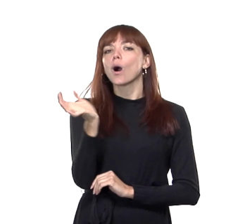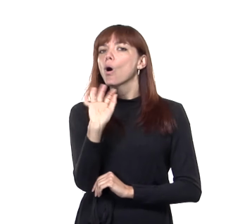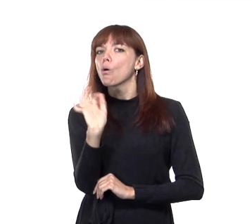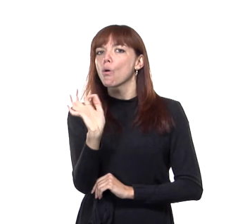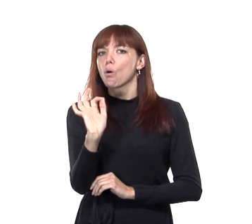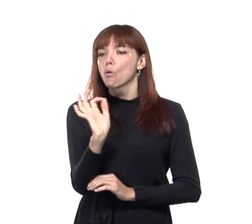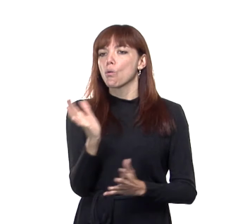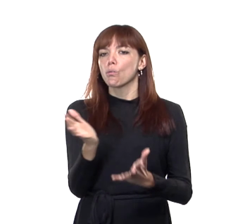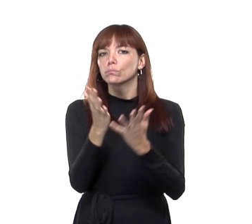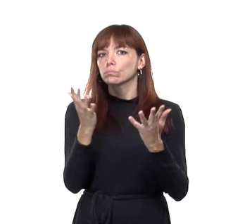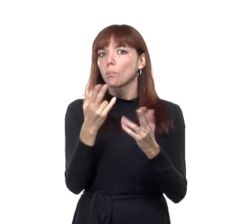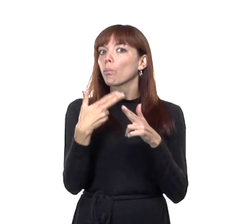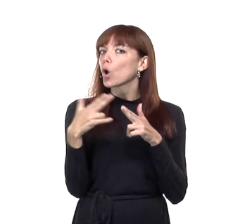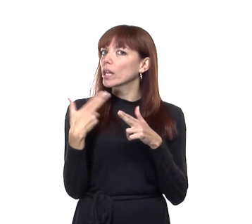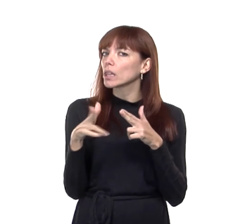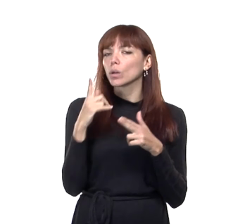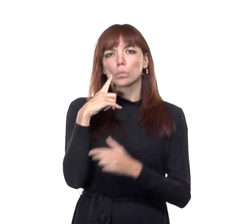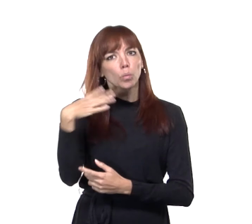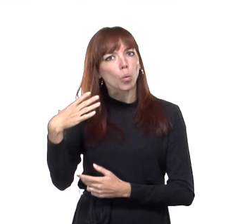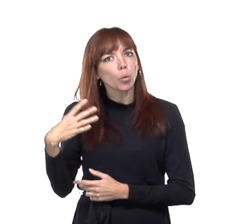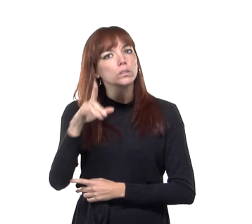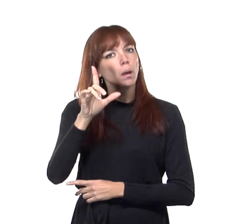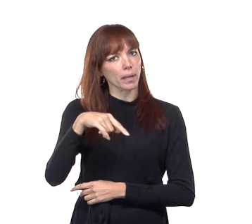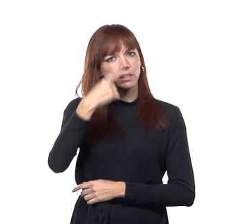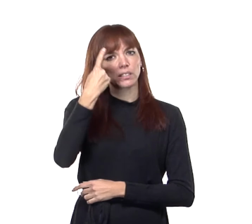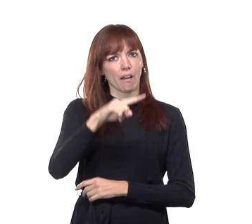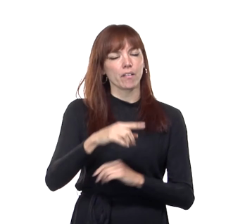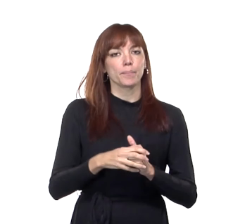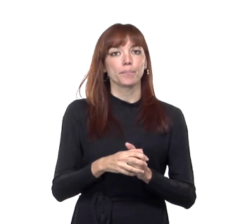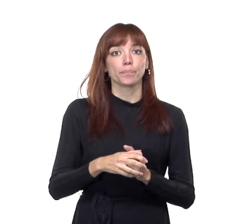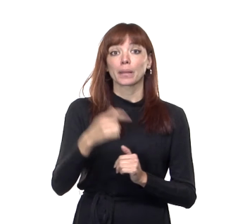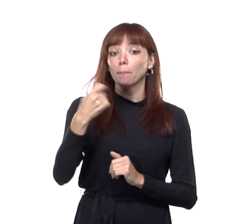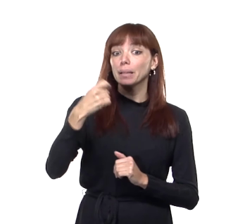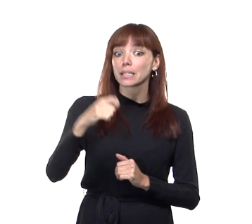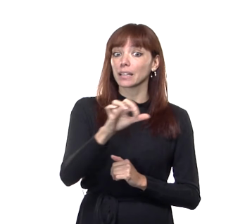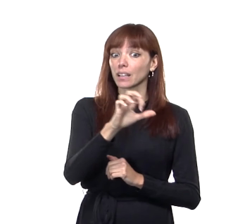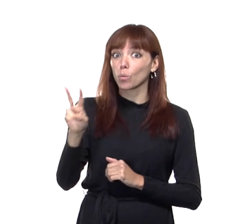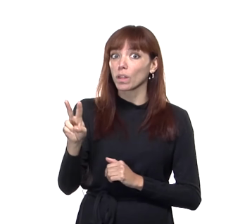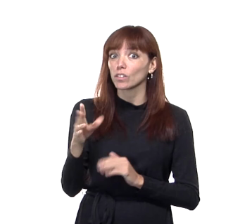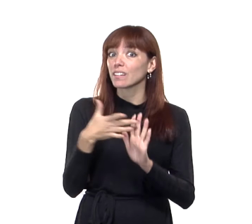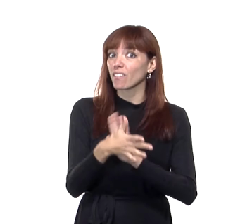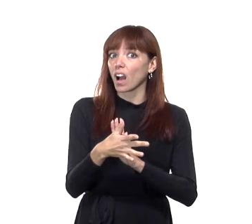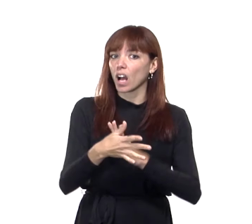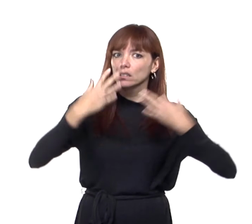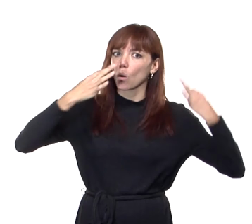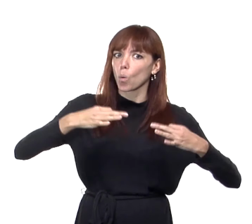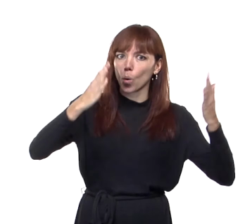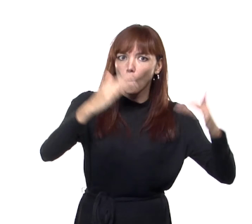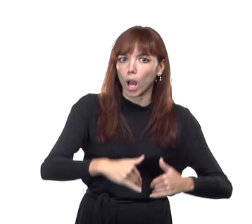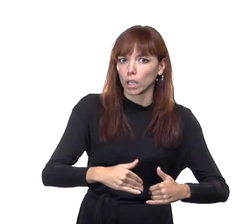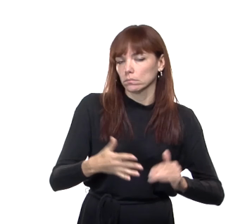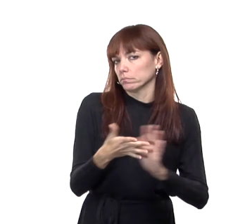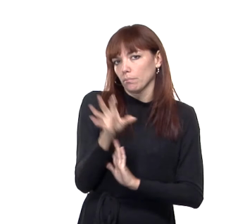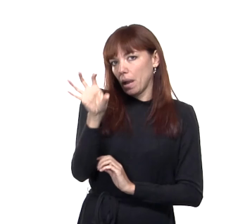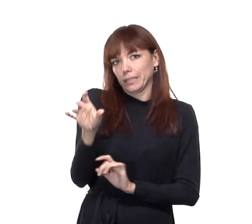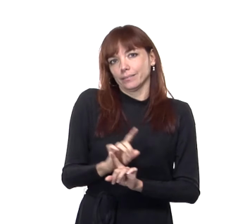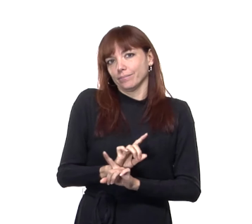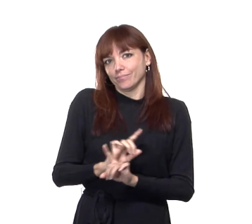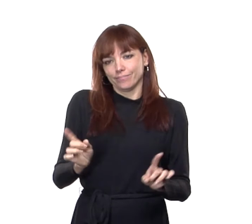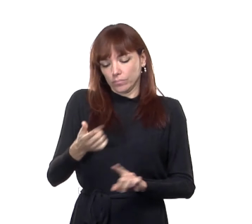a políticos muy importantes y de presidente de los eeuu no está seguro desde luego el país no está seguro y ninguno de nosotros